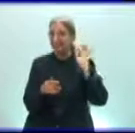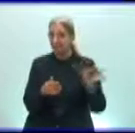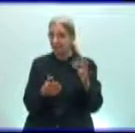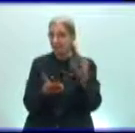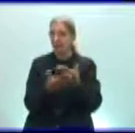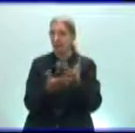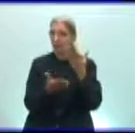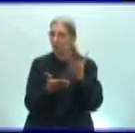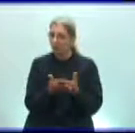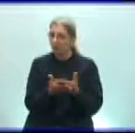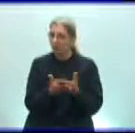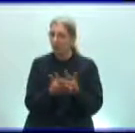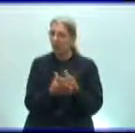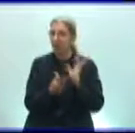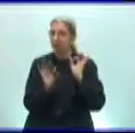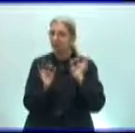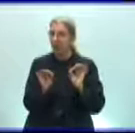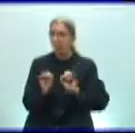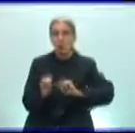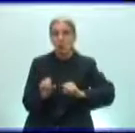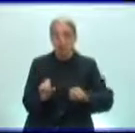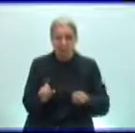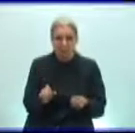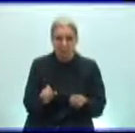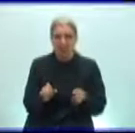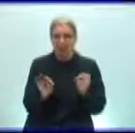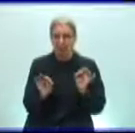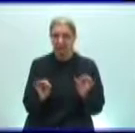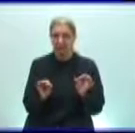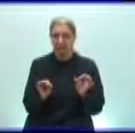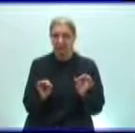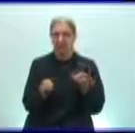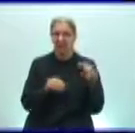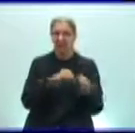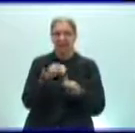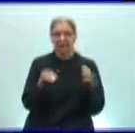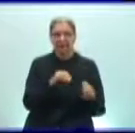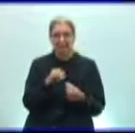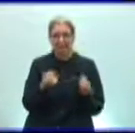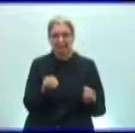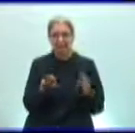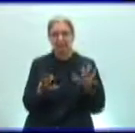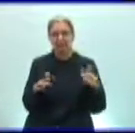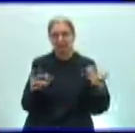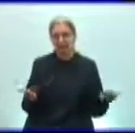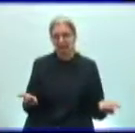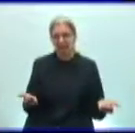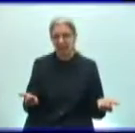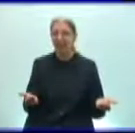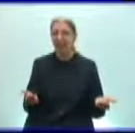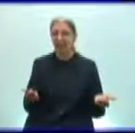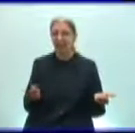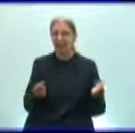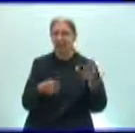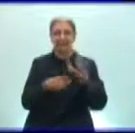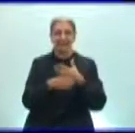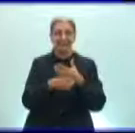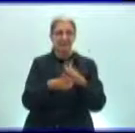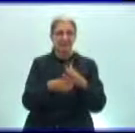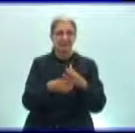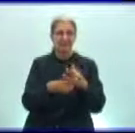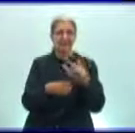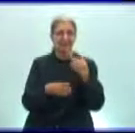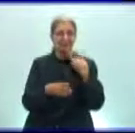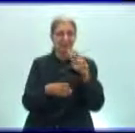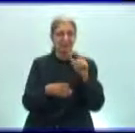muy importante, o sea, es obligatoria. Sustituyendo igual, observen que ahí obtenemos resultados diferentes. Quiere